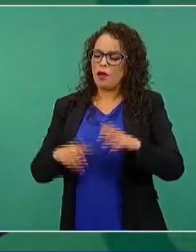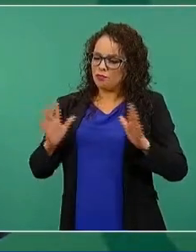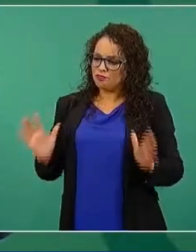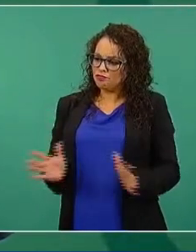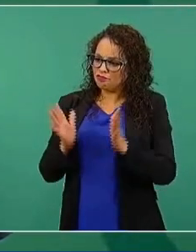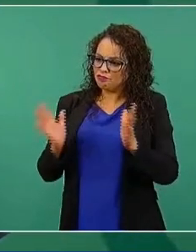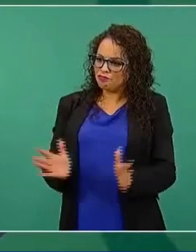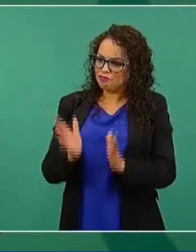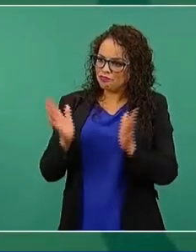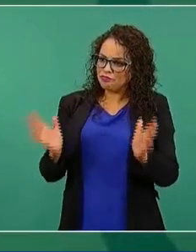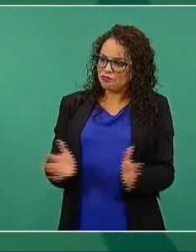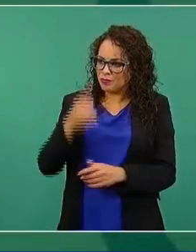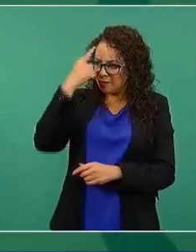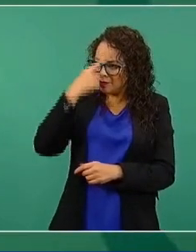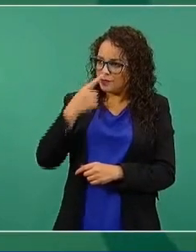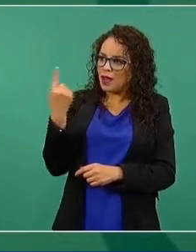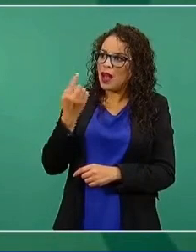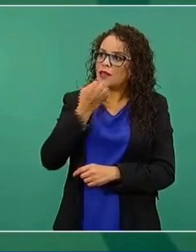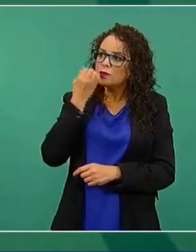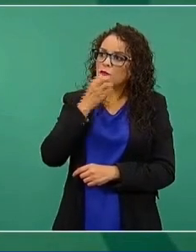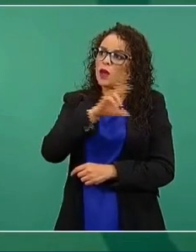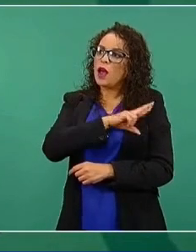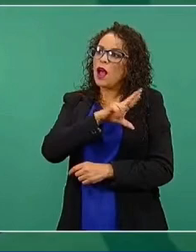crecieran las escuelas privadas.